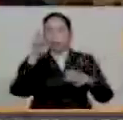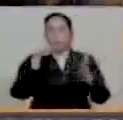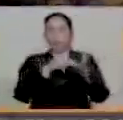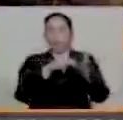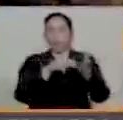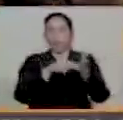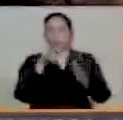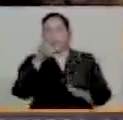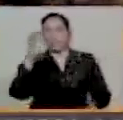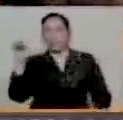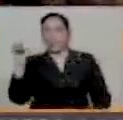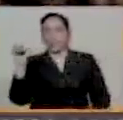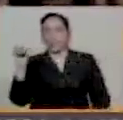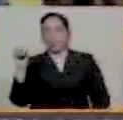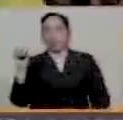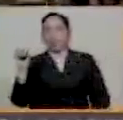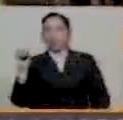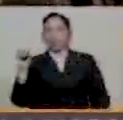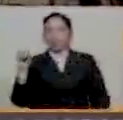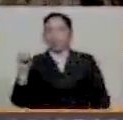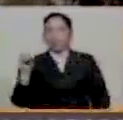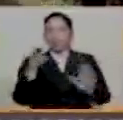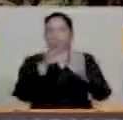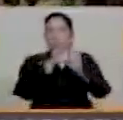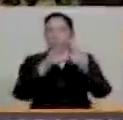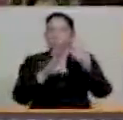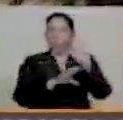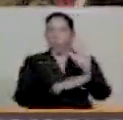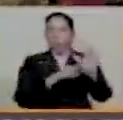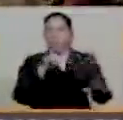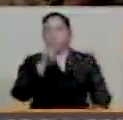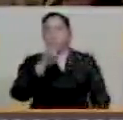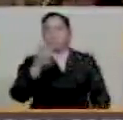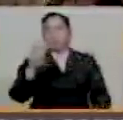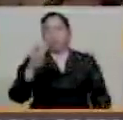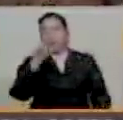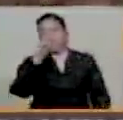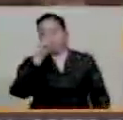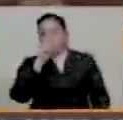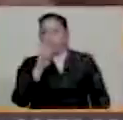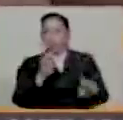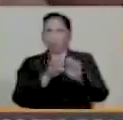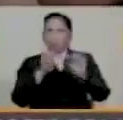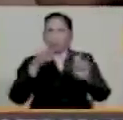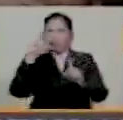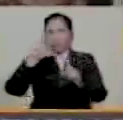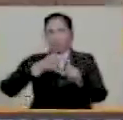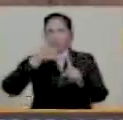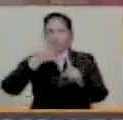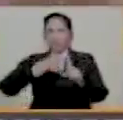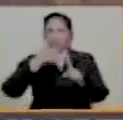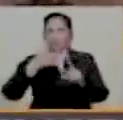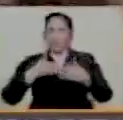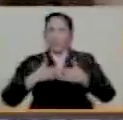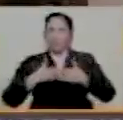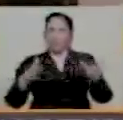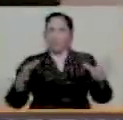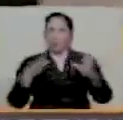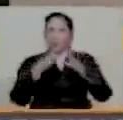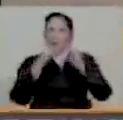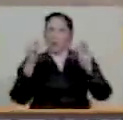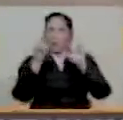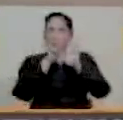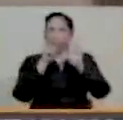Magna venezolana se garantiza 24 años de educación pública en todos los niveles, así